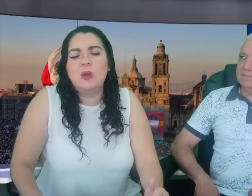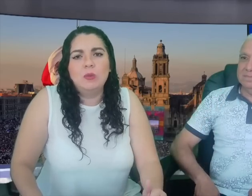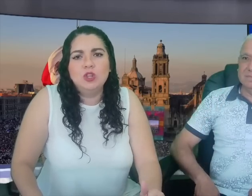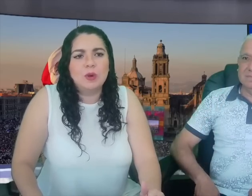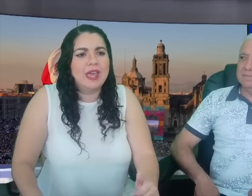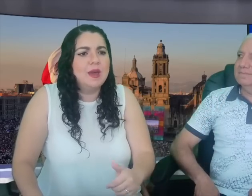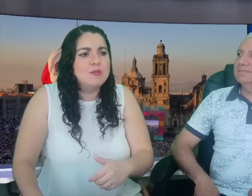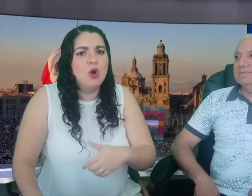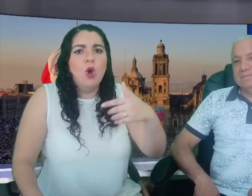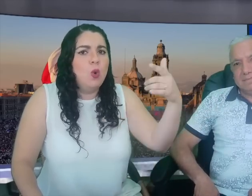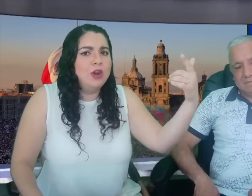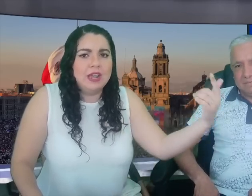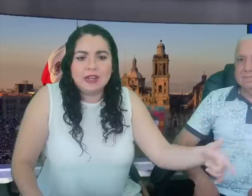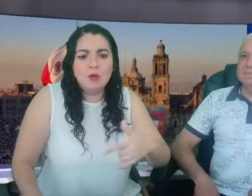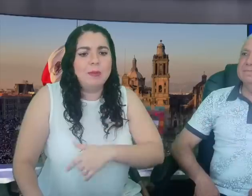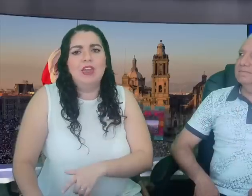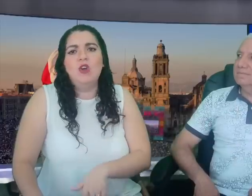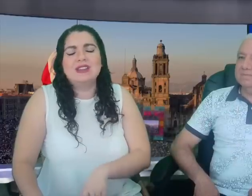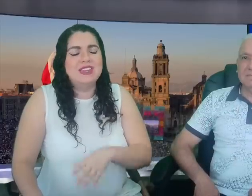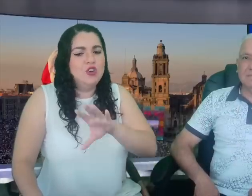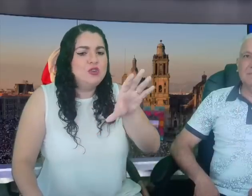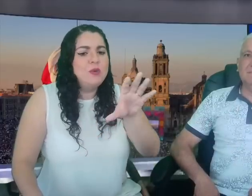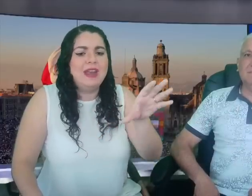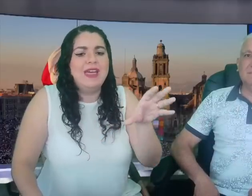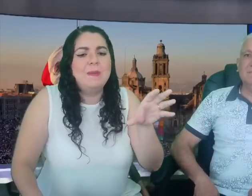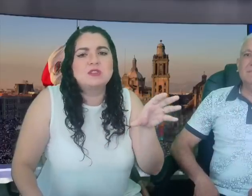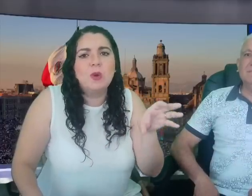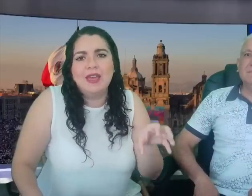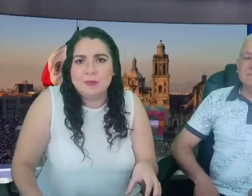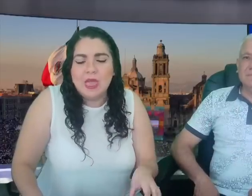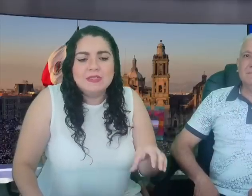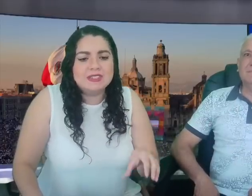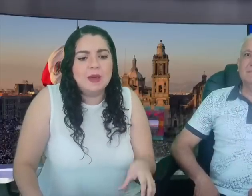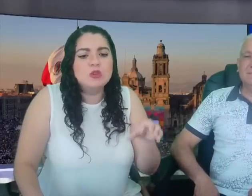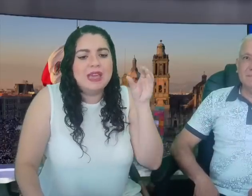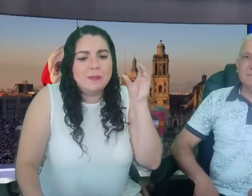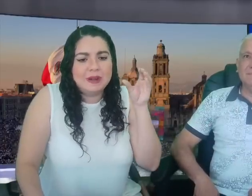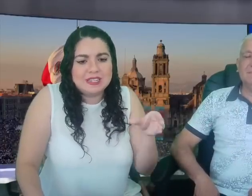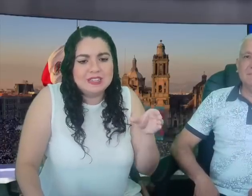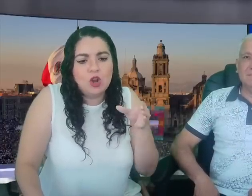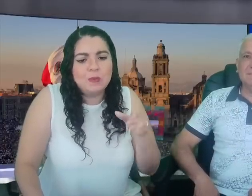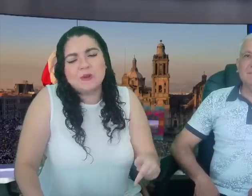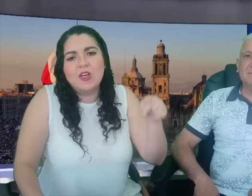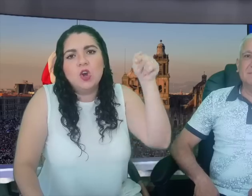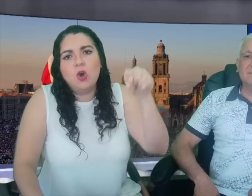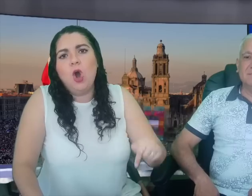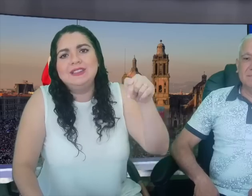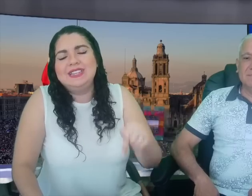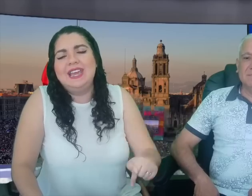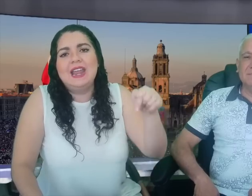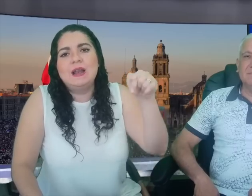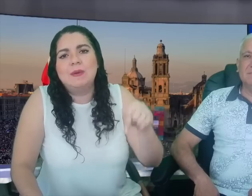cárdenas palomino por ejemplo un ramón pequeño garcía no no va nada más por ahí decíamos el presidente lópez orador